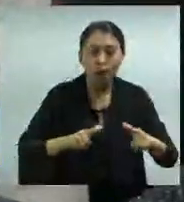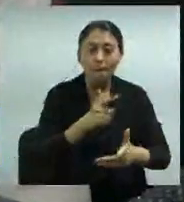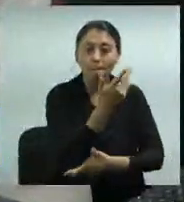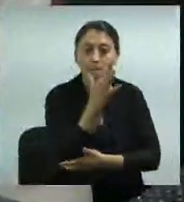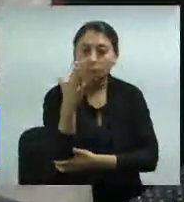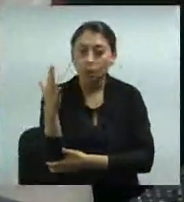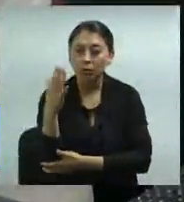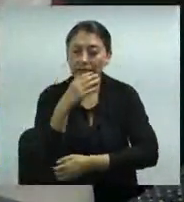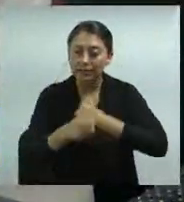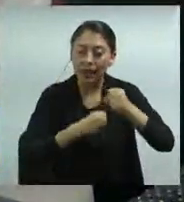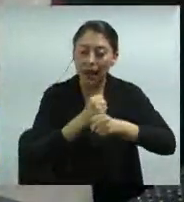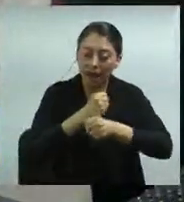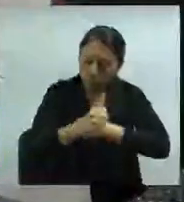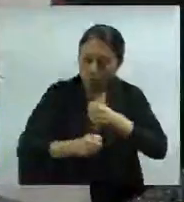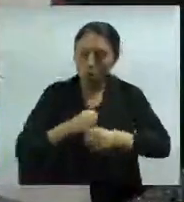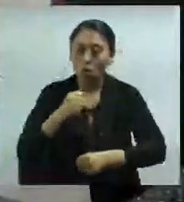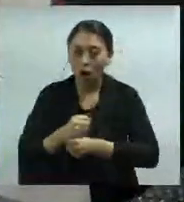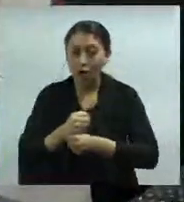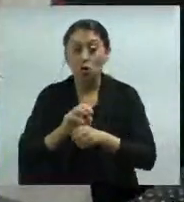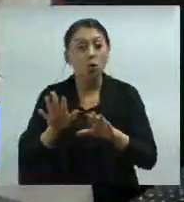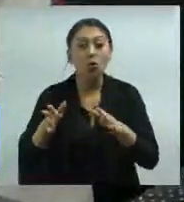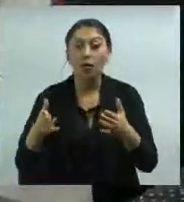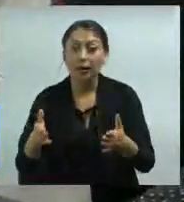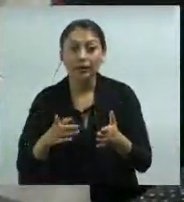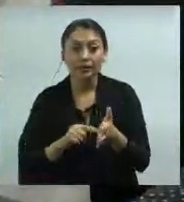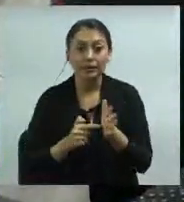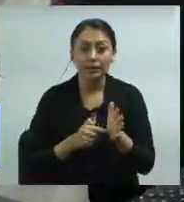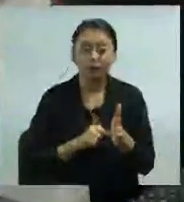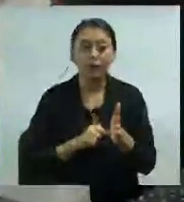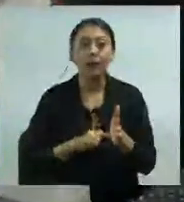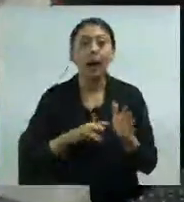año. Eso significa